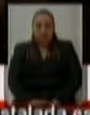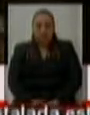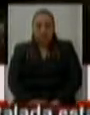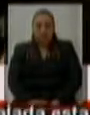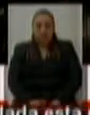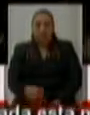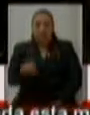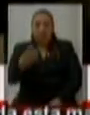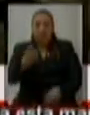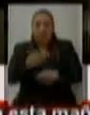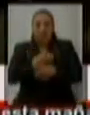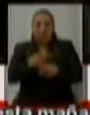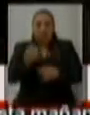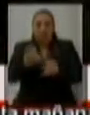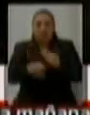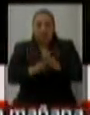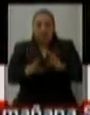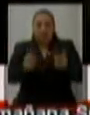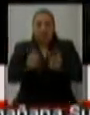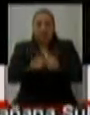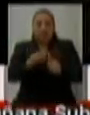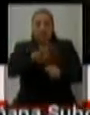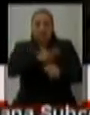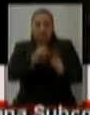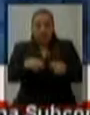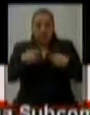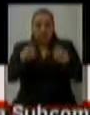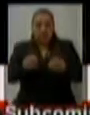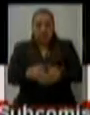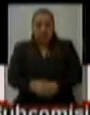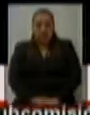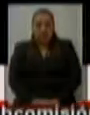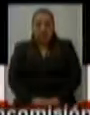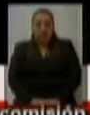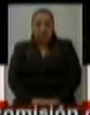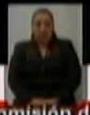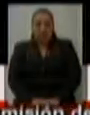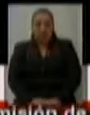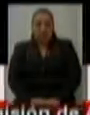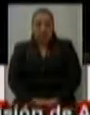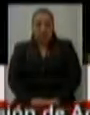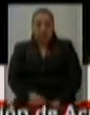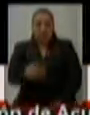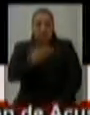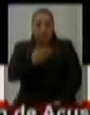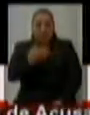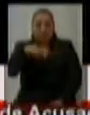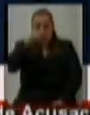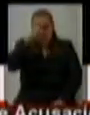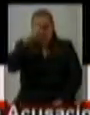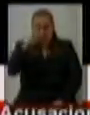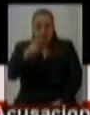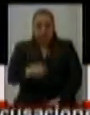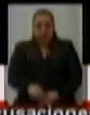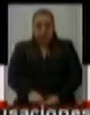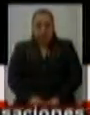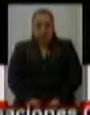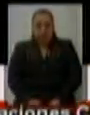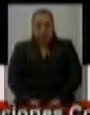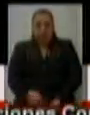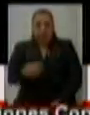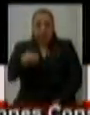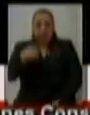De esta manera ha finalizado la ceremonia de condecoración al presidente de la República de